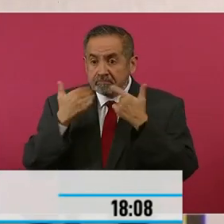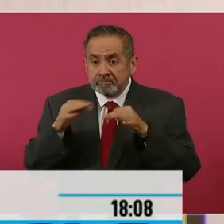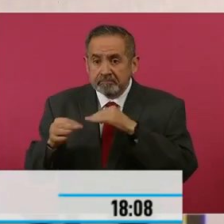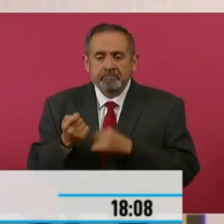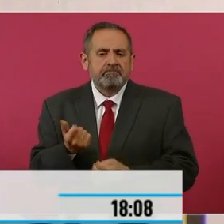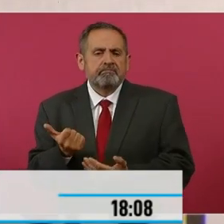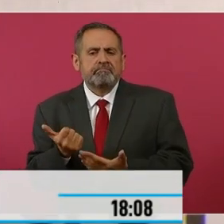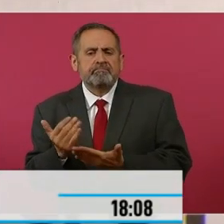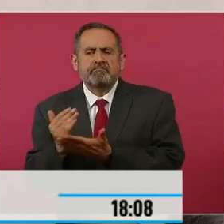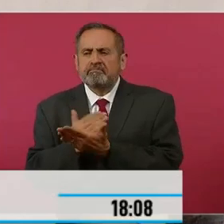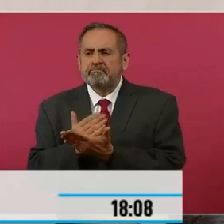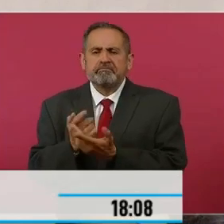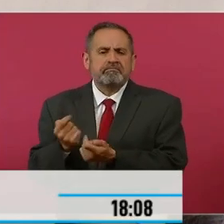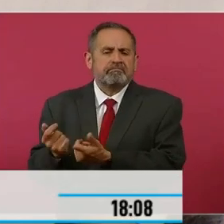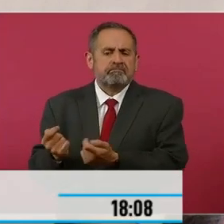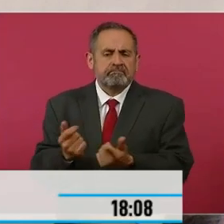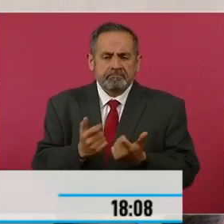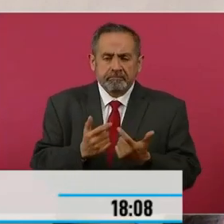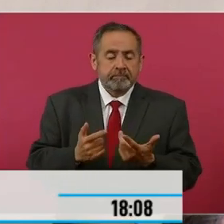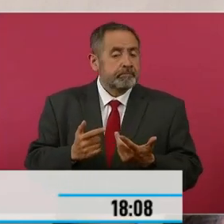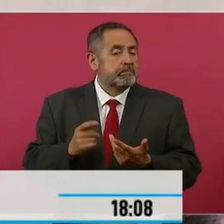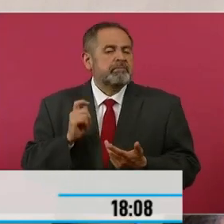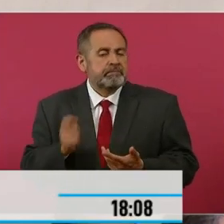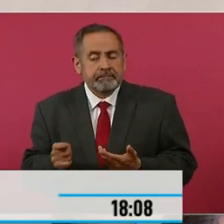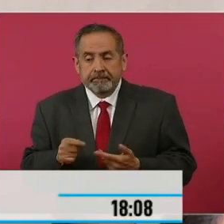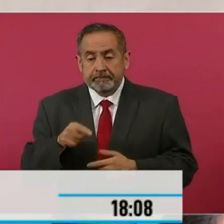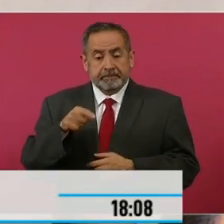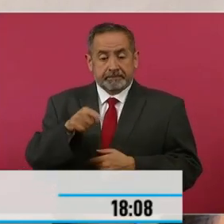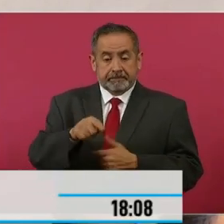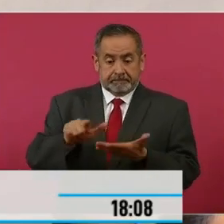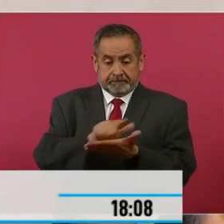gracias a la reforma laboral,